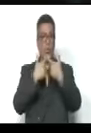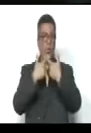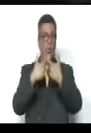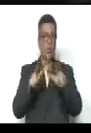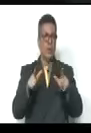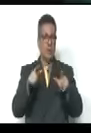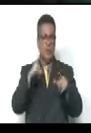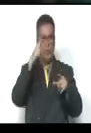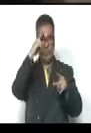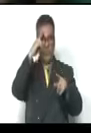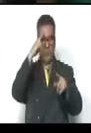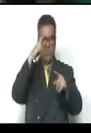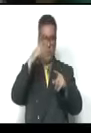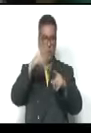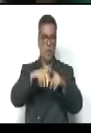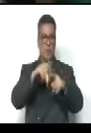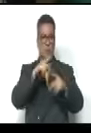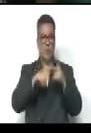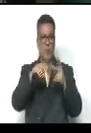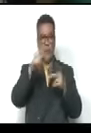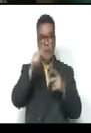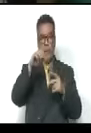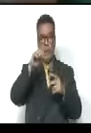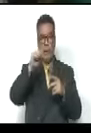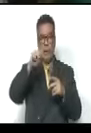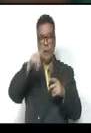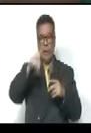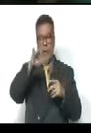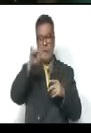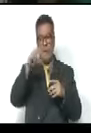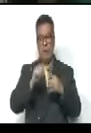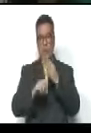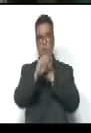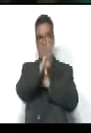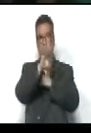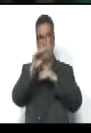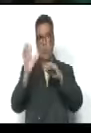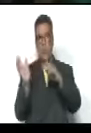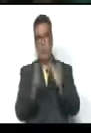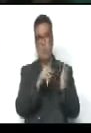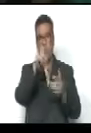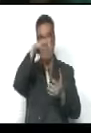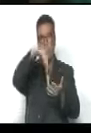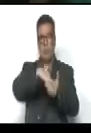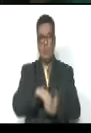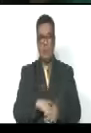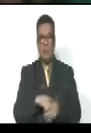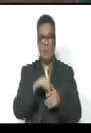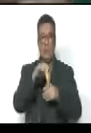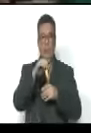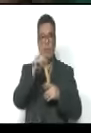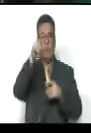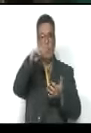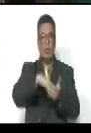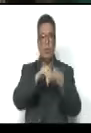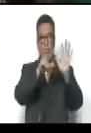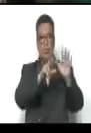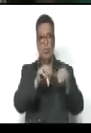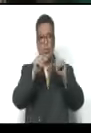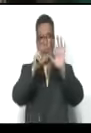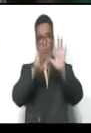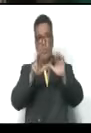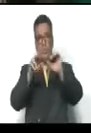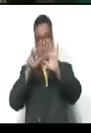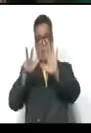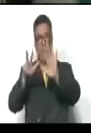la honra, José Pío Tamayo, 4 de marzo de